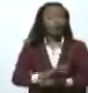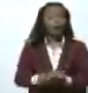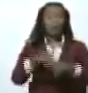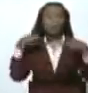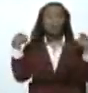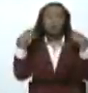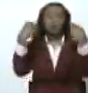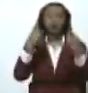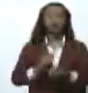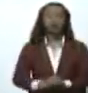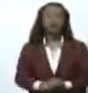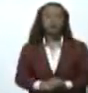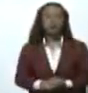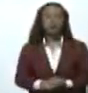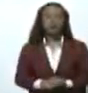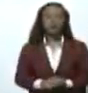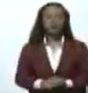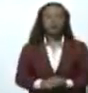popular.